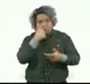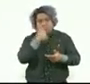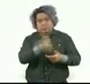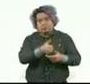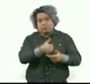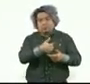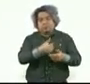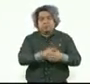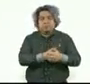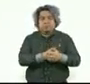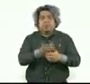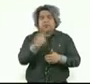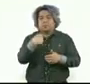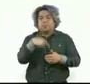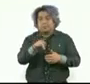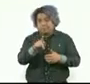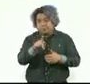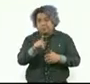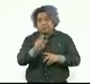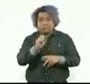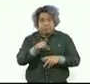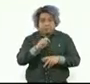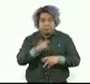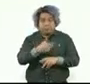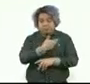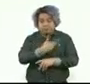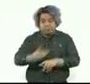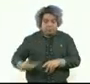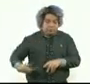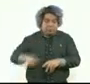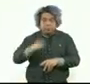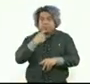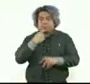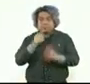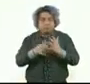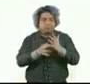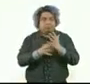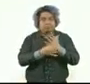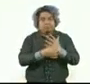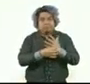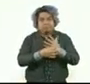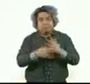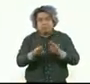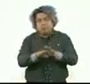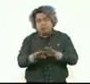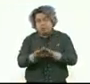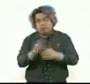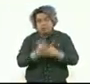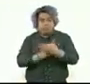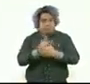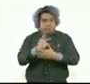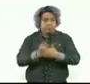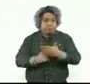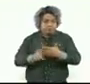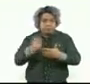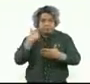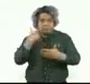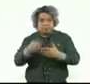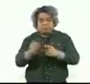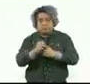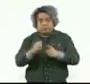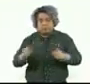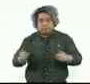también el señor presidente nos encargó que en la estrategia realizada por la jefa de